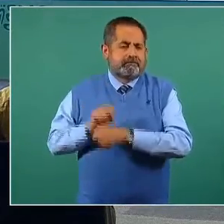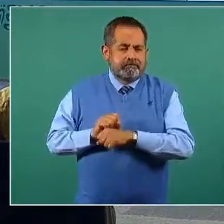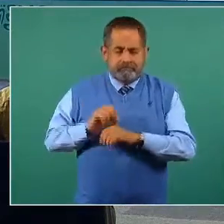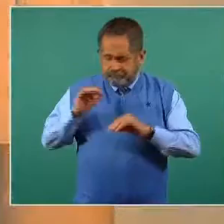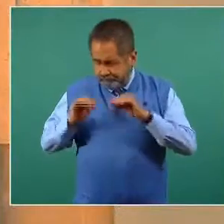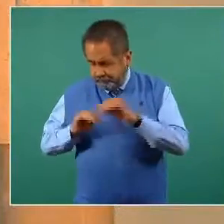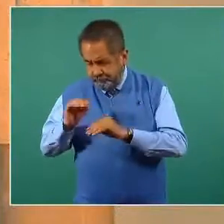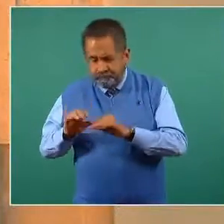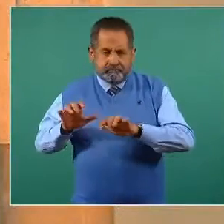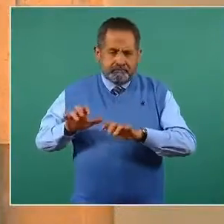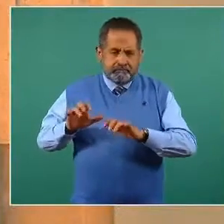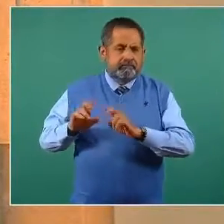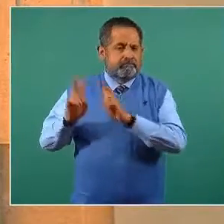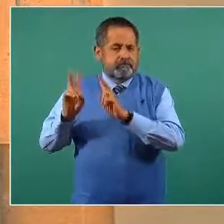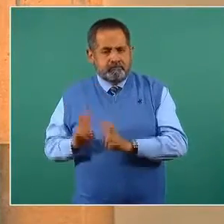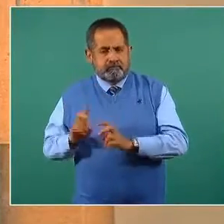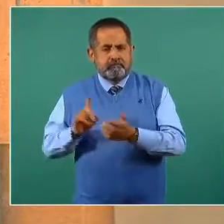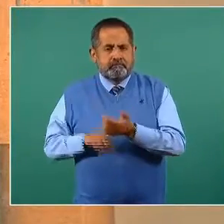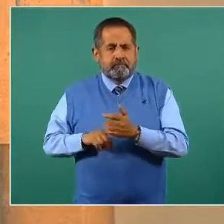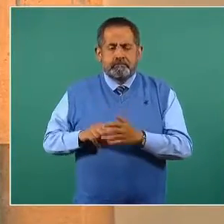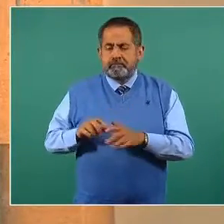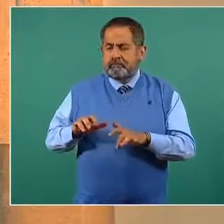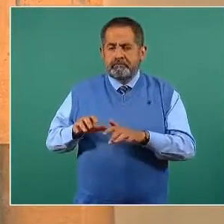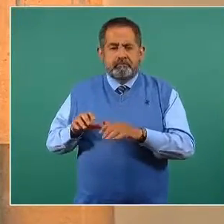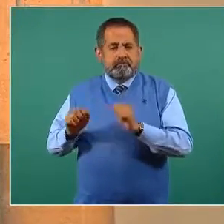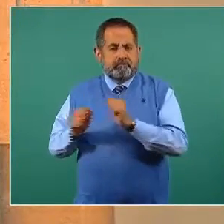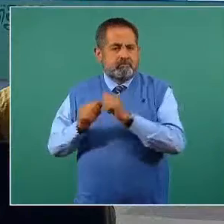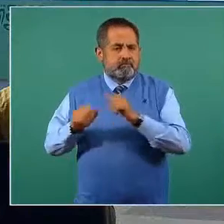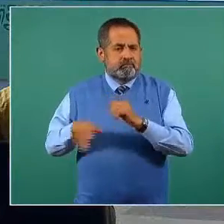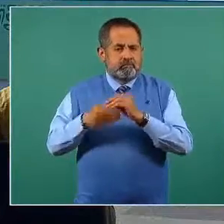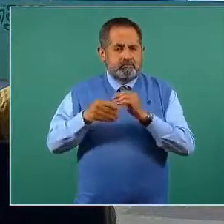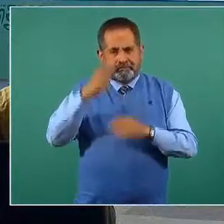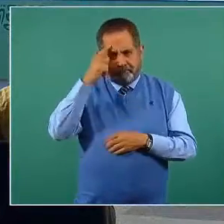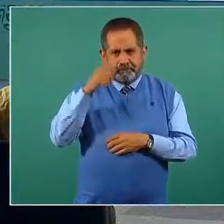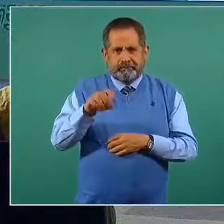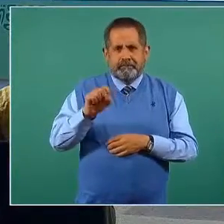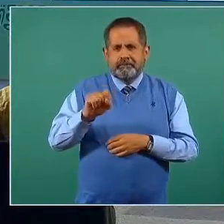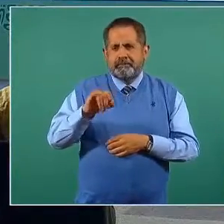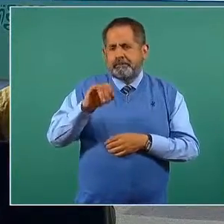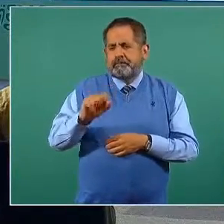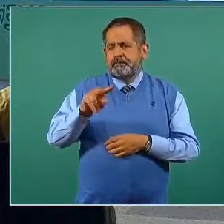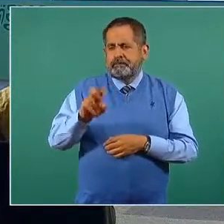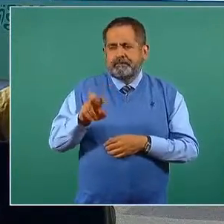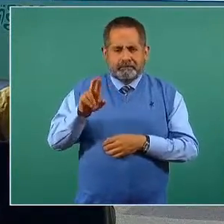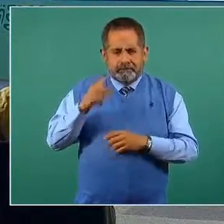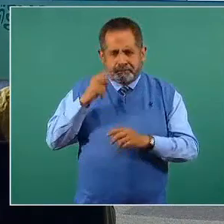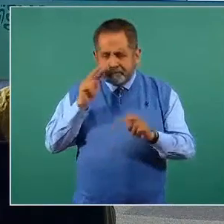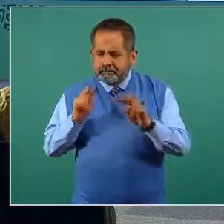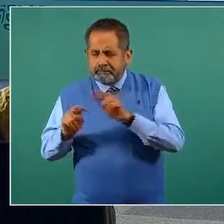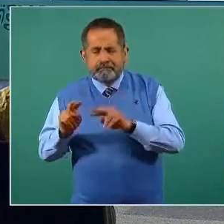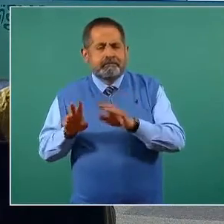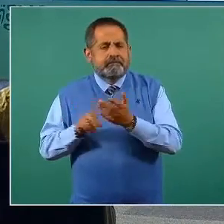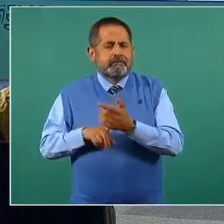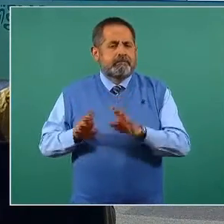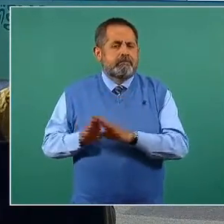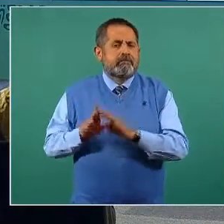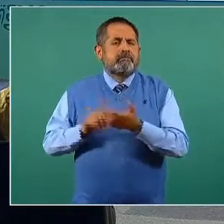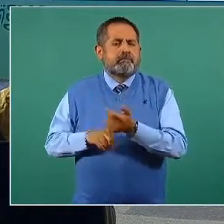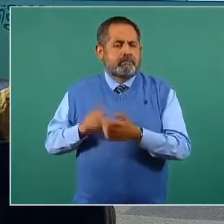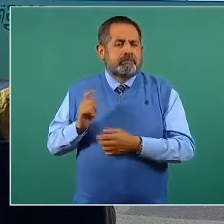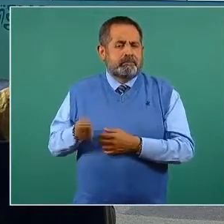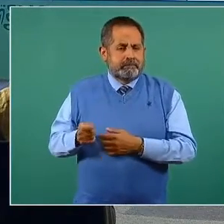es capturado al sistema en línea, como saben ustedes el SISVER, el Sistema de la Vigilancia Epidemiológica de la